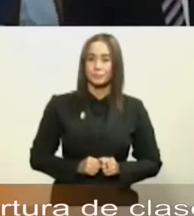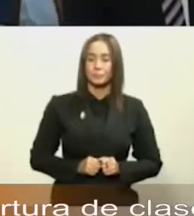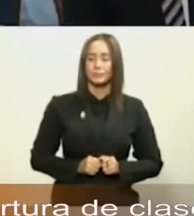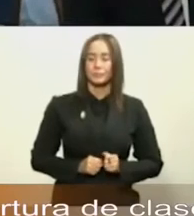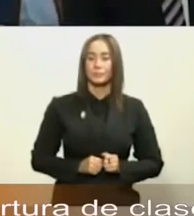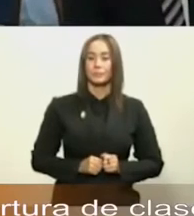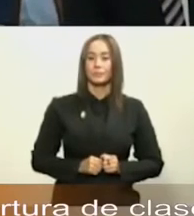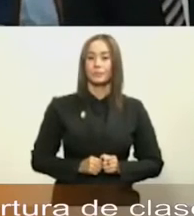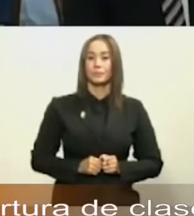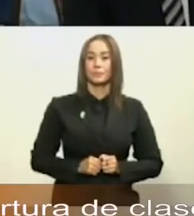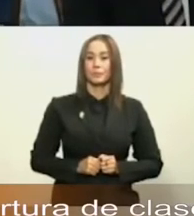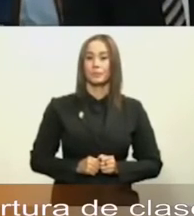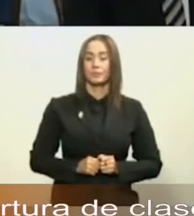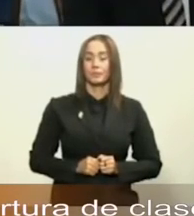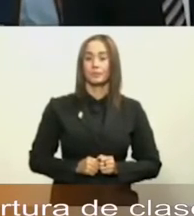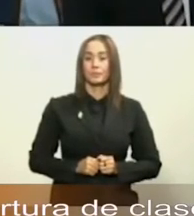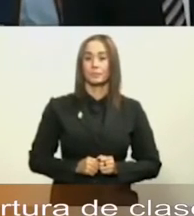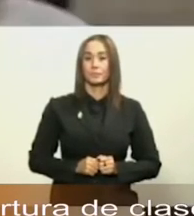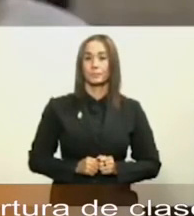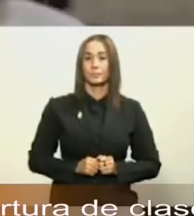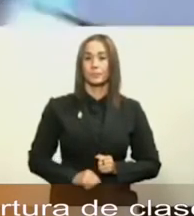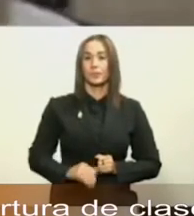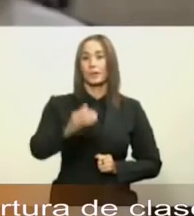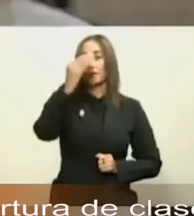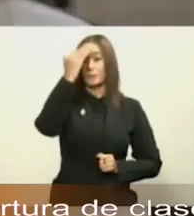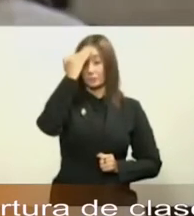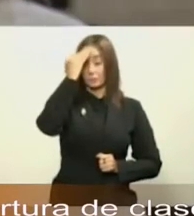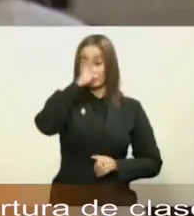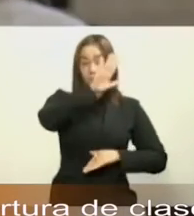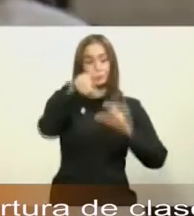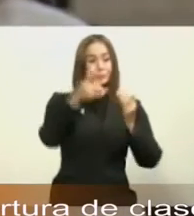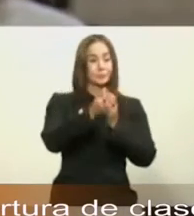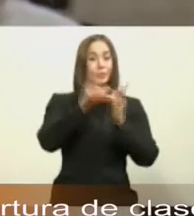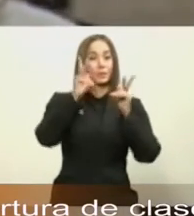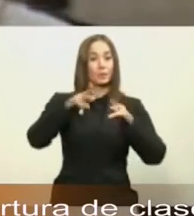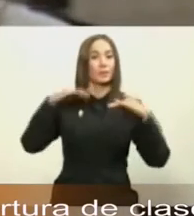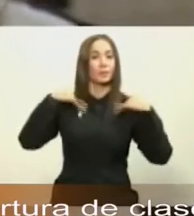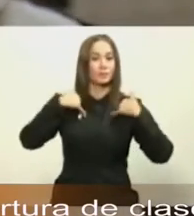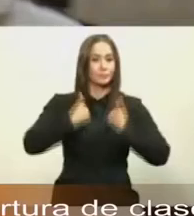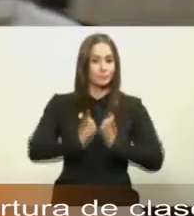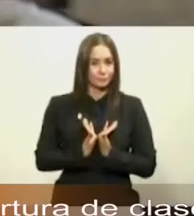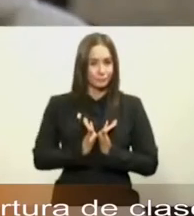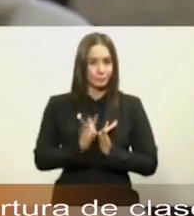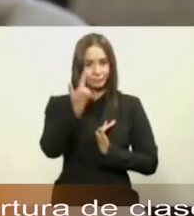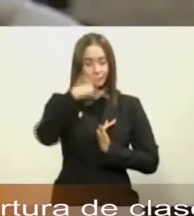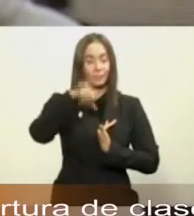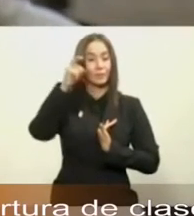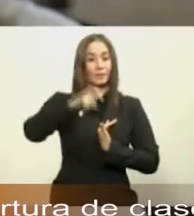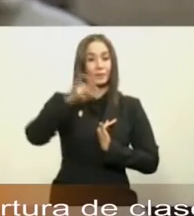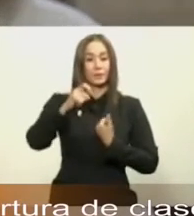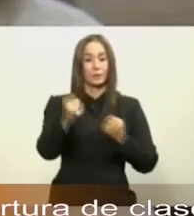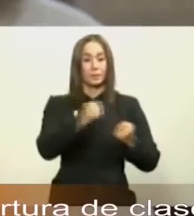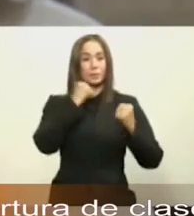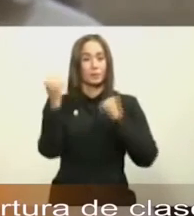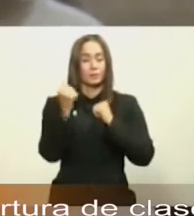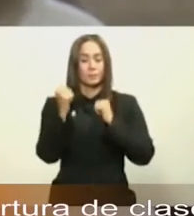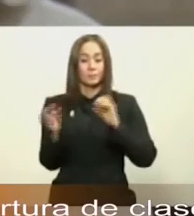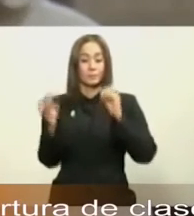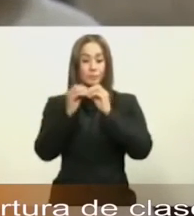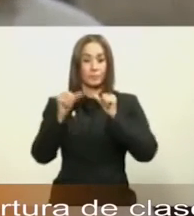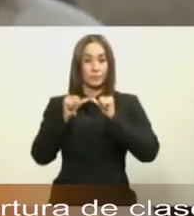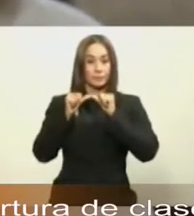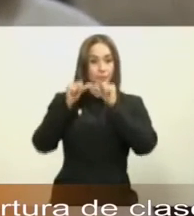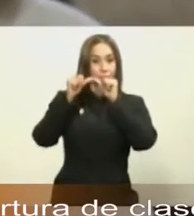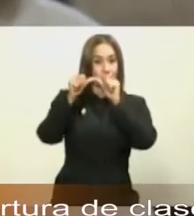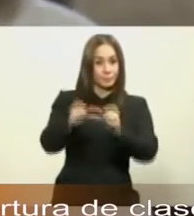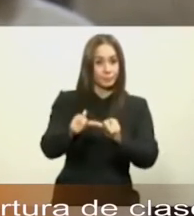bares y las escuelas permanecen cerradas. Representantes del colegio y padres han optado por